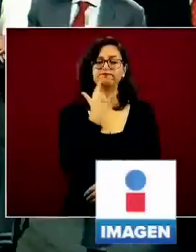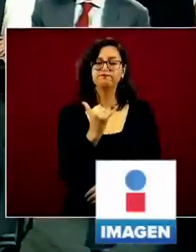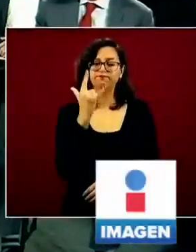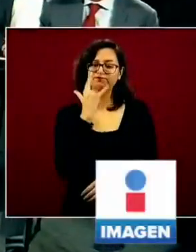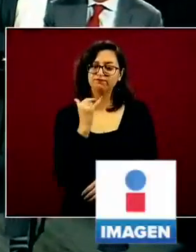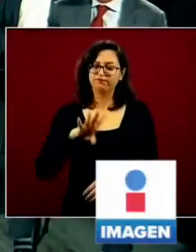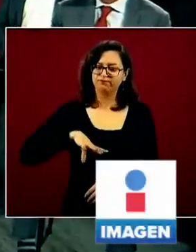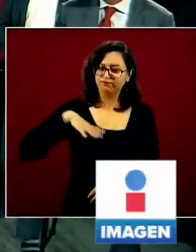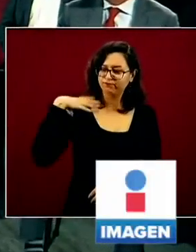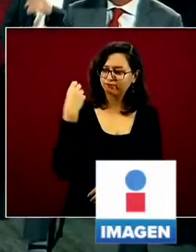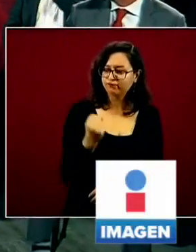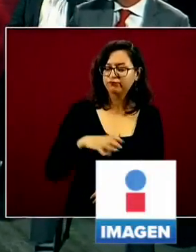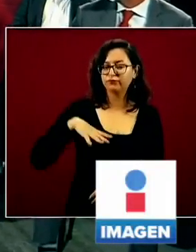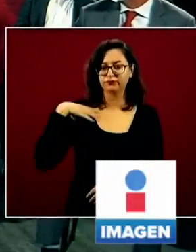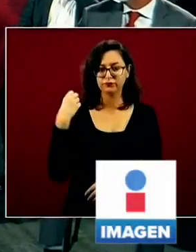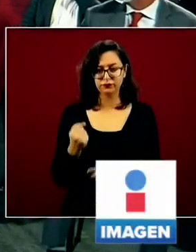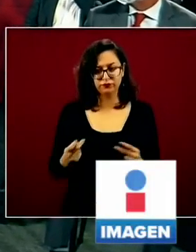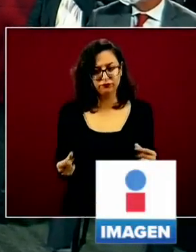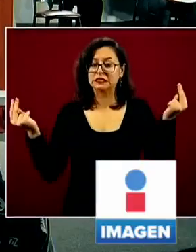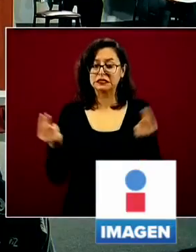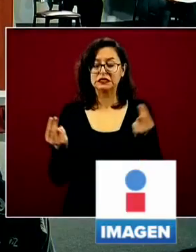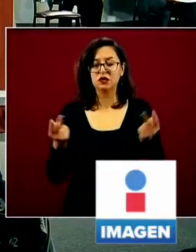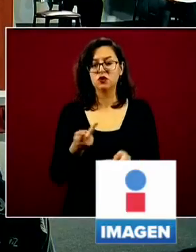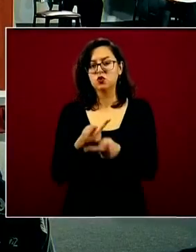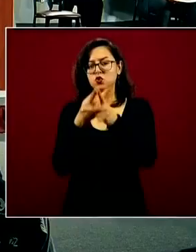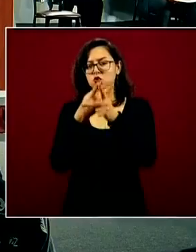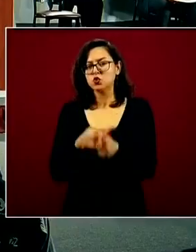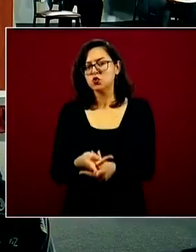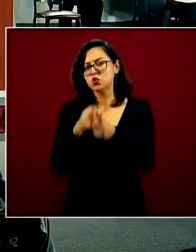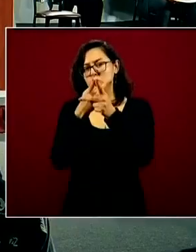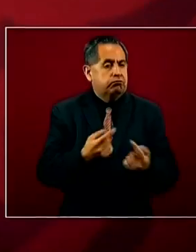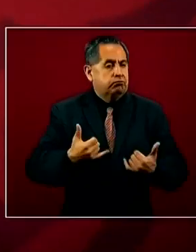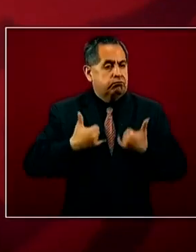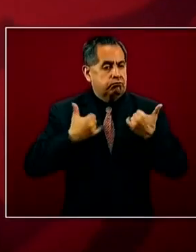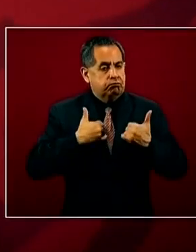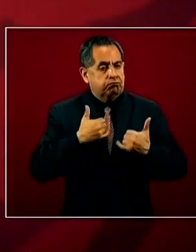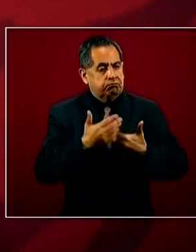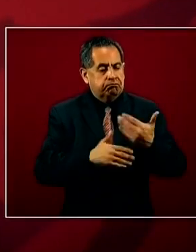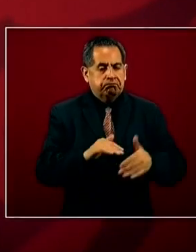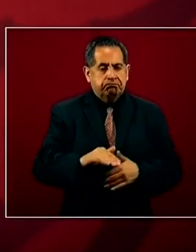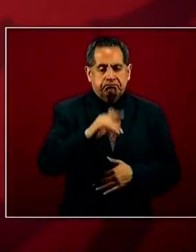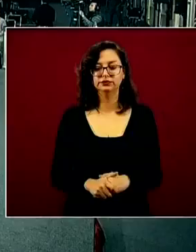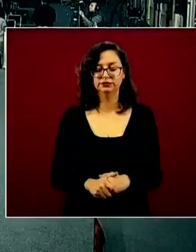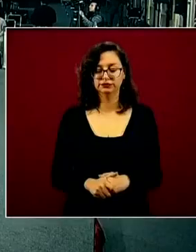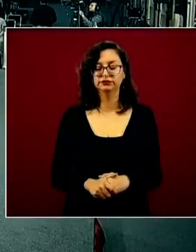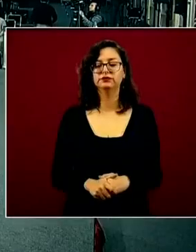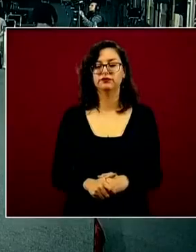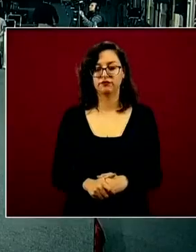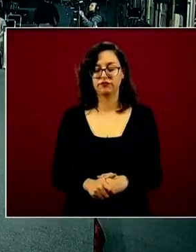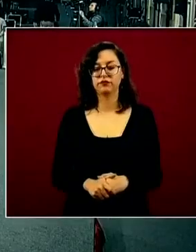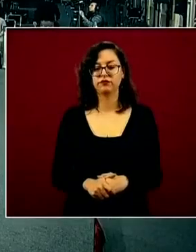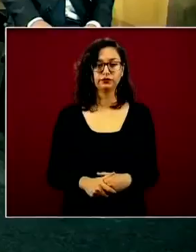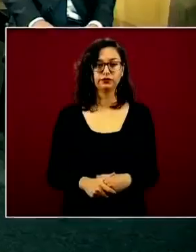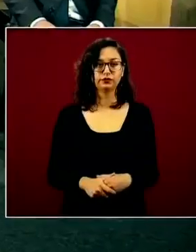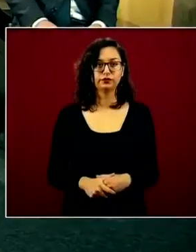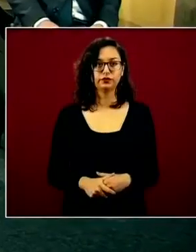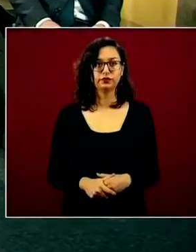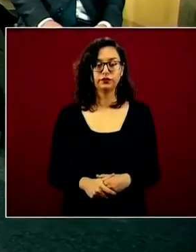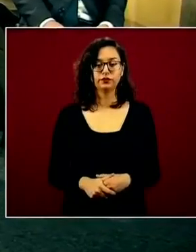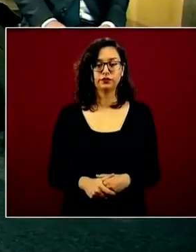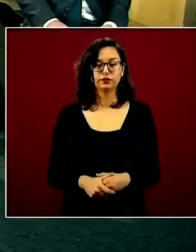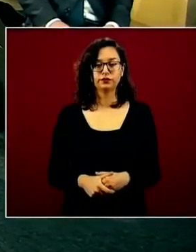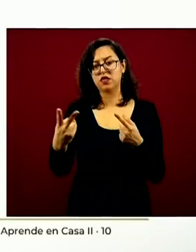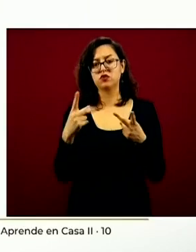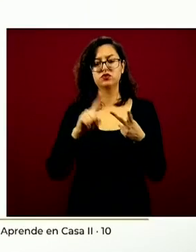es oficial el regreso a clases en el nivel básico será a distancia a partir del 24 de agosto de este año y con la ayuda